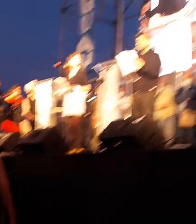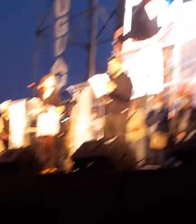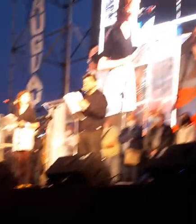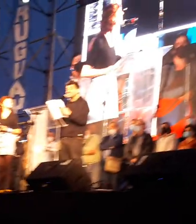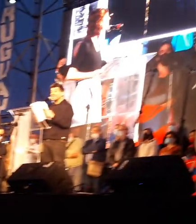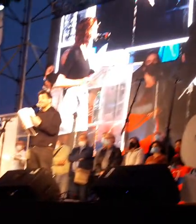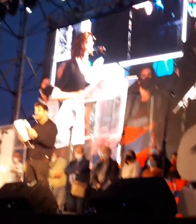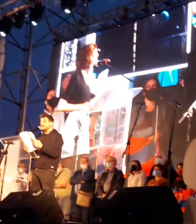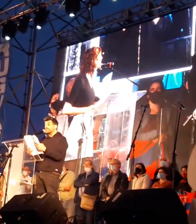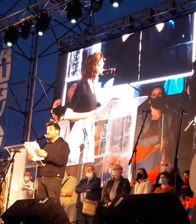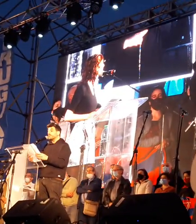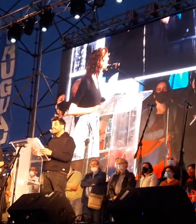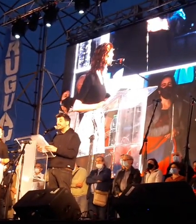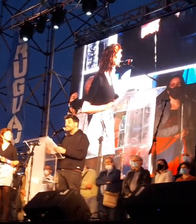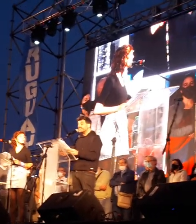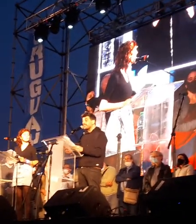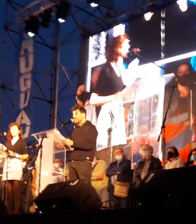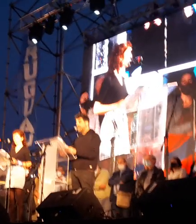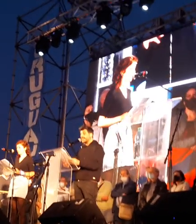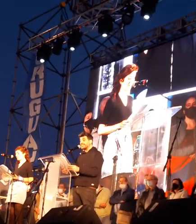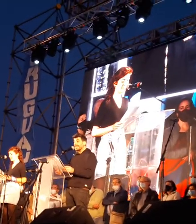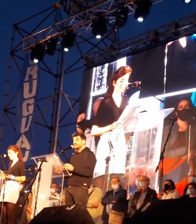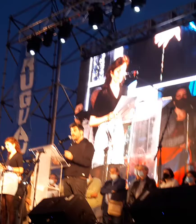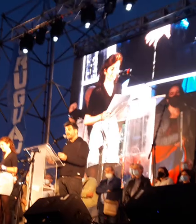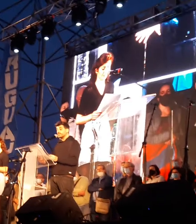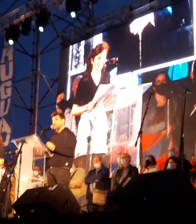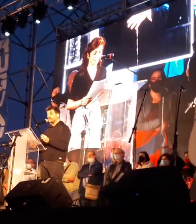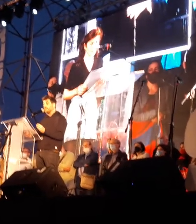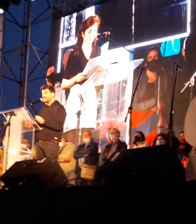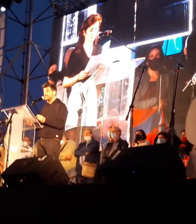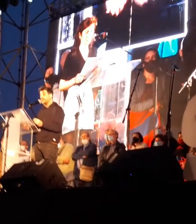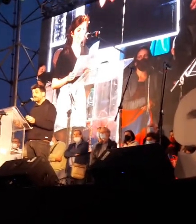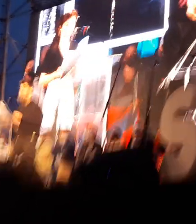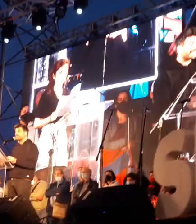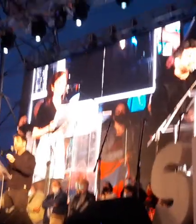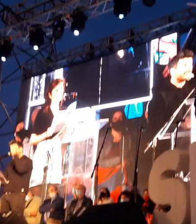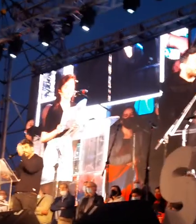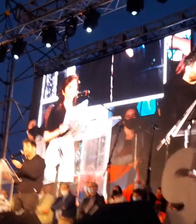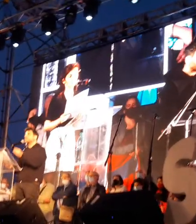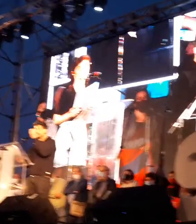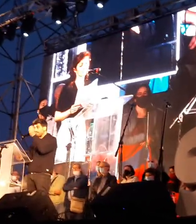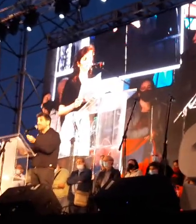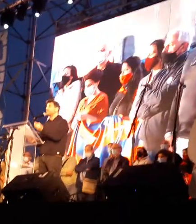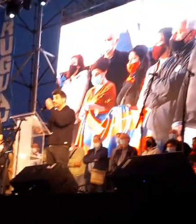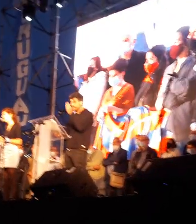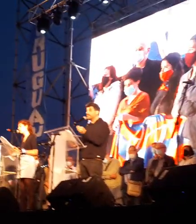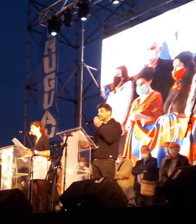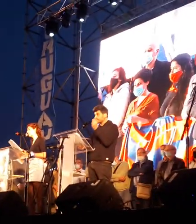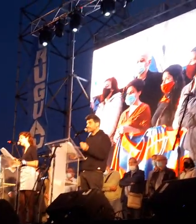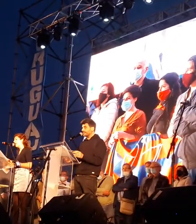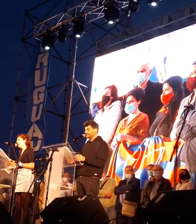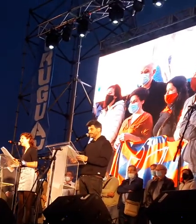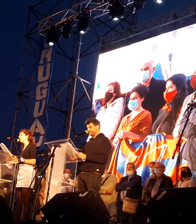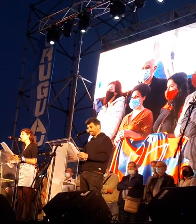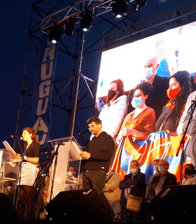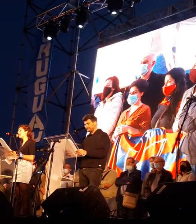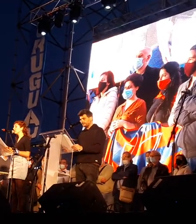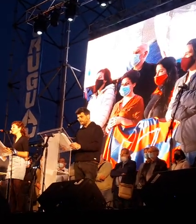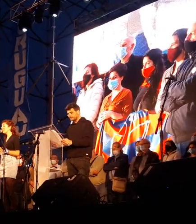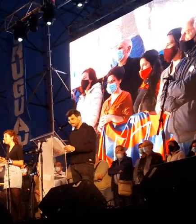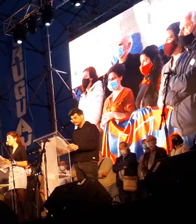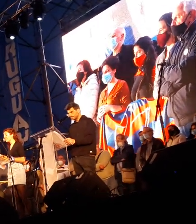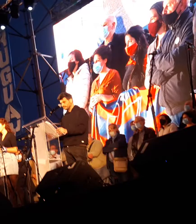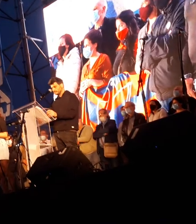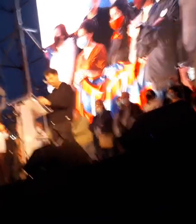es nuestra universidad y nuestra comunidad científica que tanto ha hecho para combatir la pandemia. Por eso también votamos sí. Las